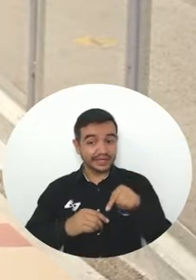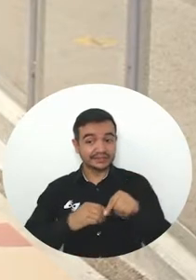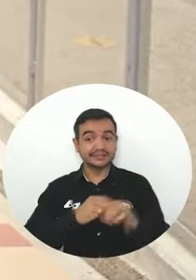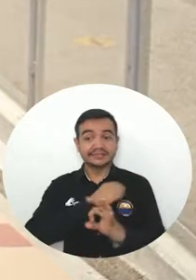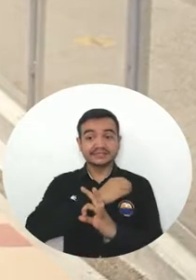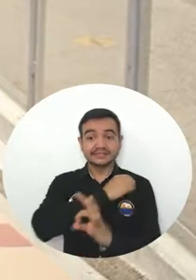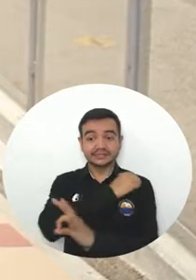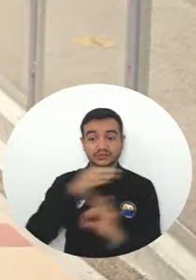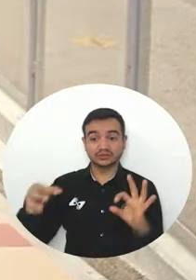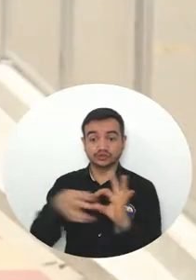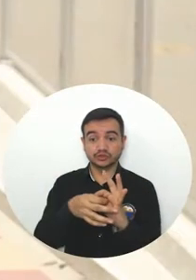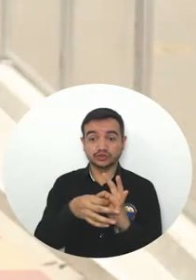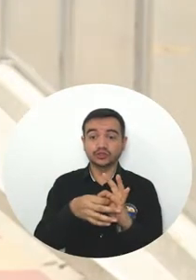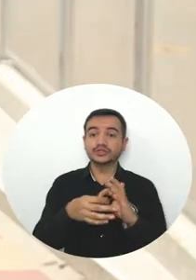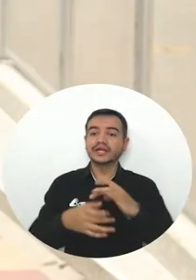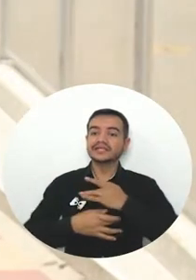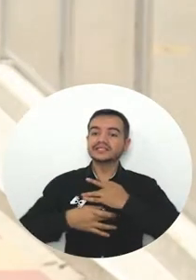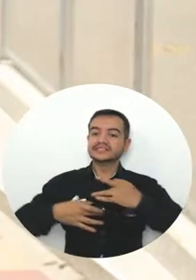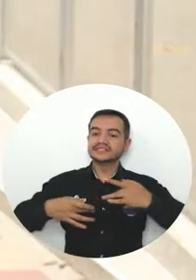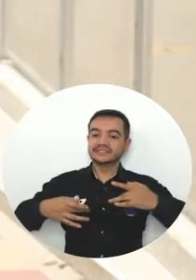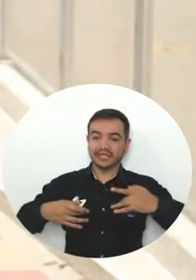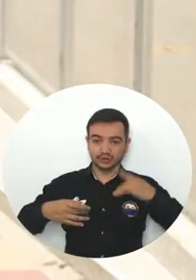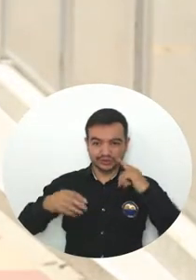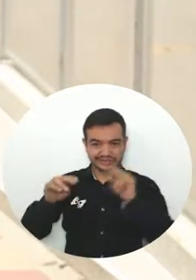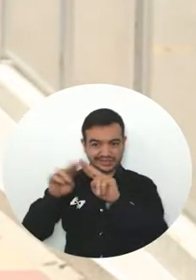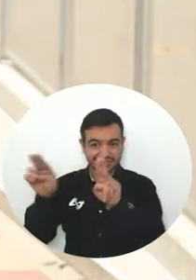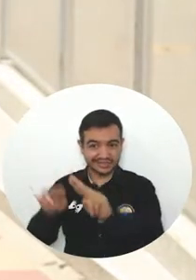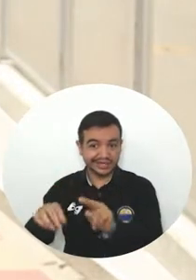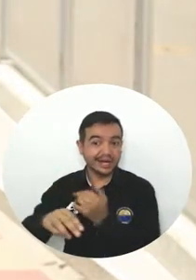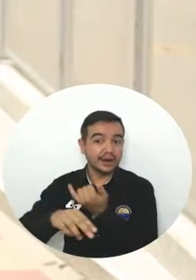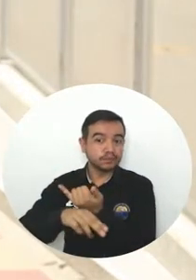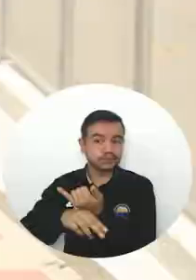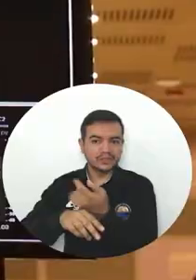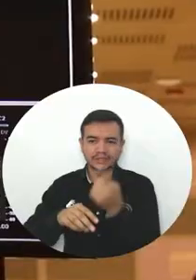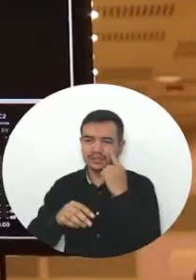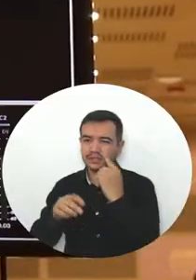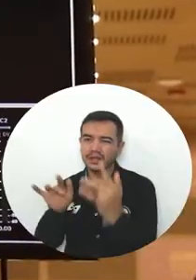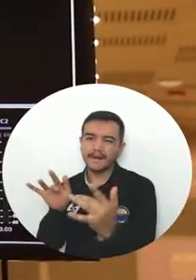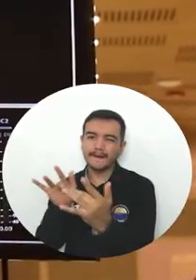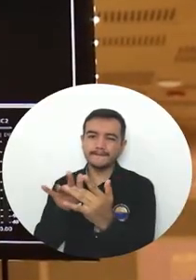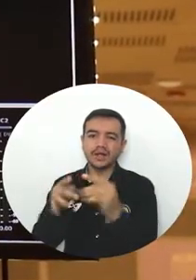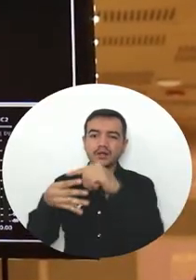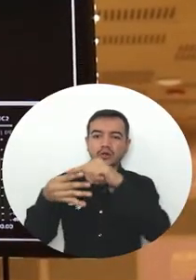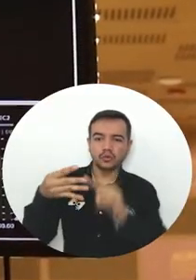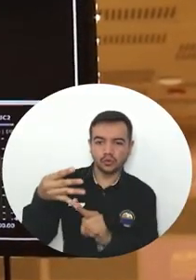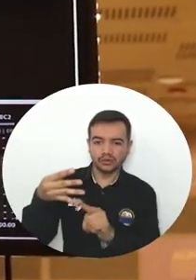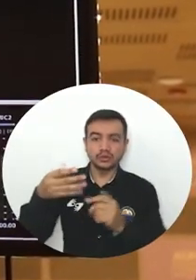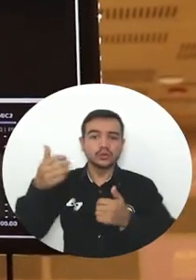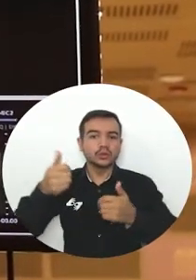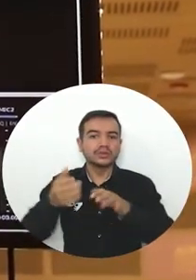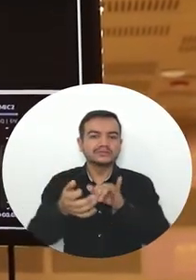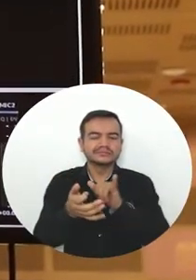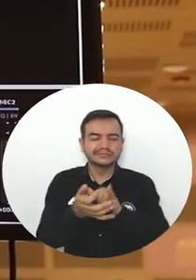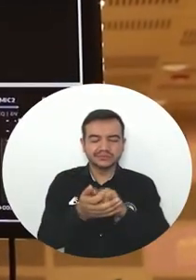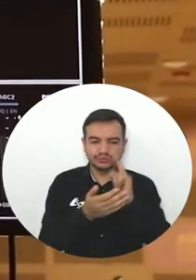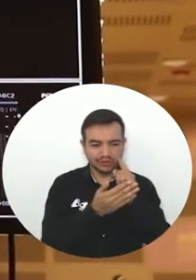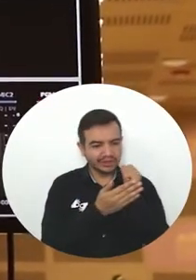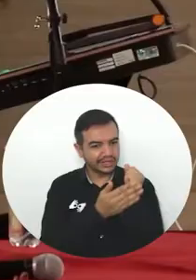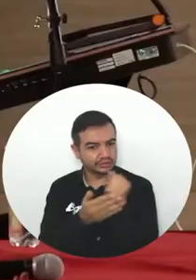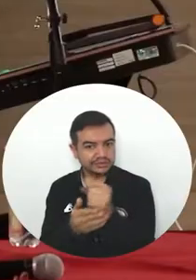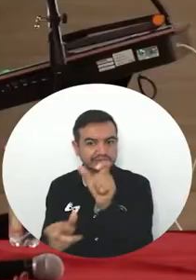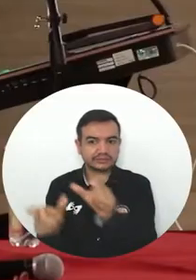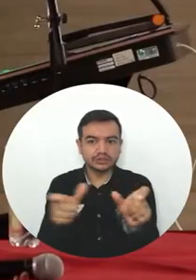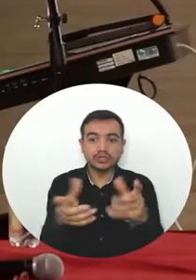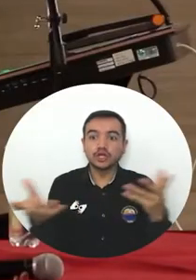comprende 4 programas. Está apuntando al abordaje de la salud mental en diferentes colectivos. A través